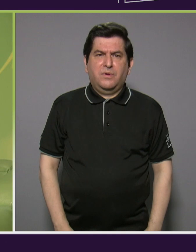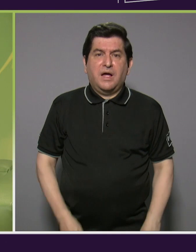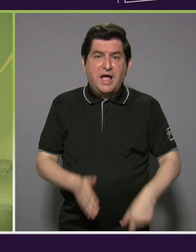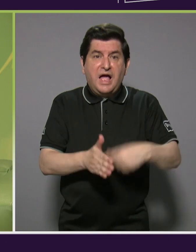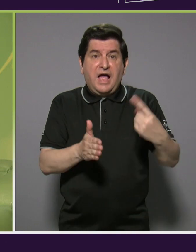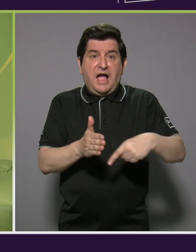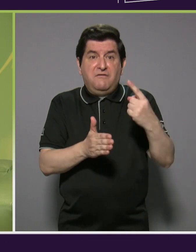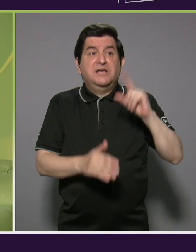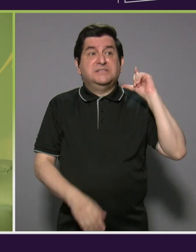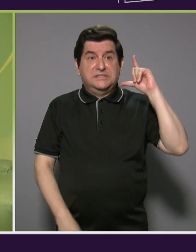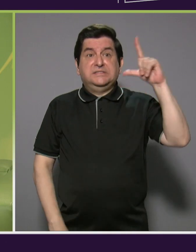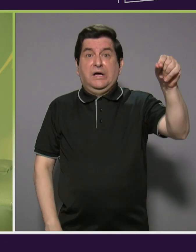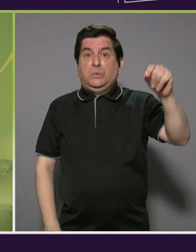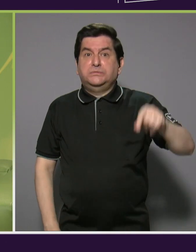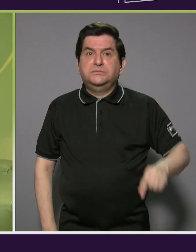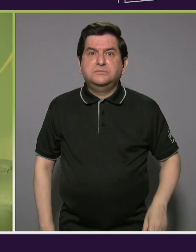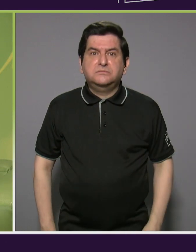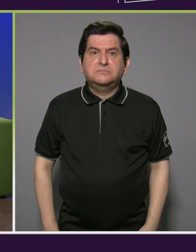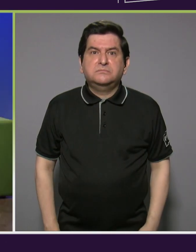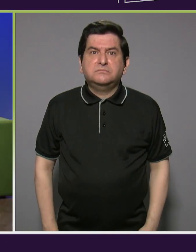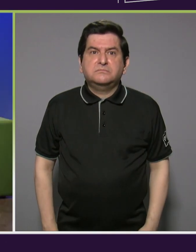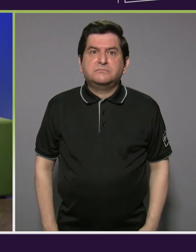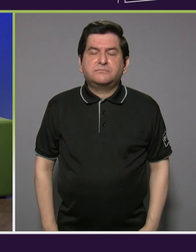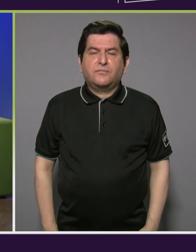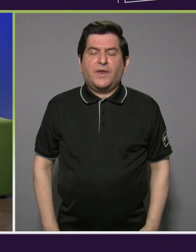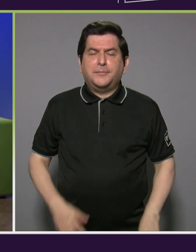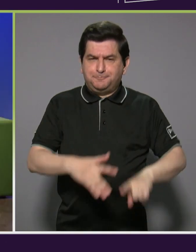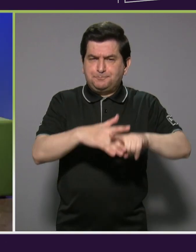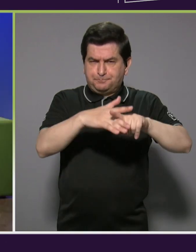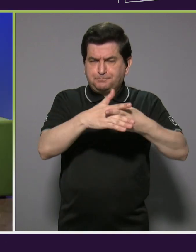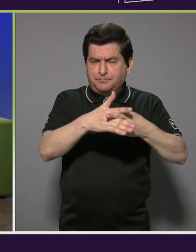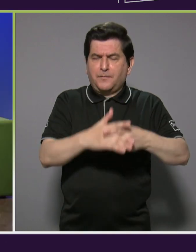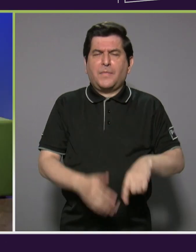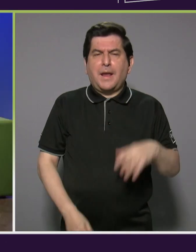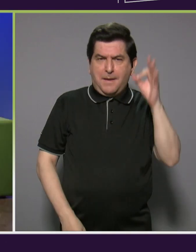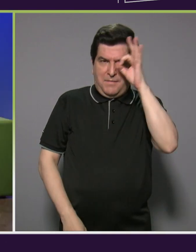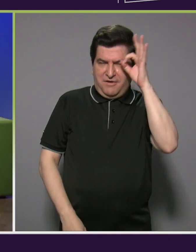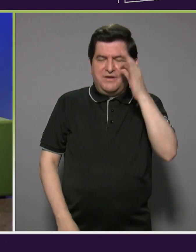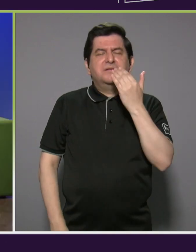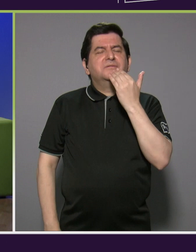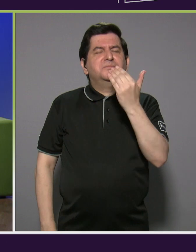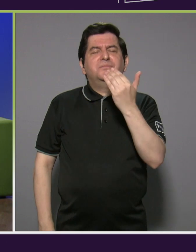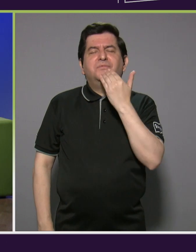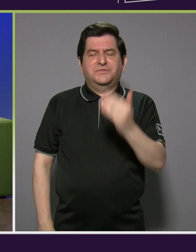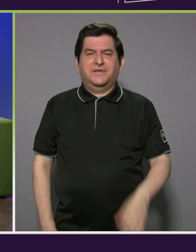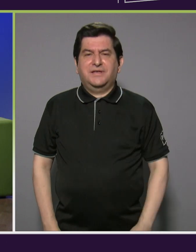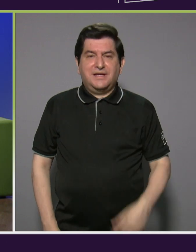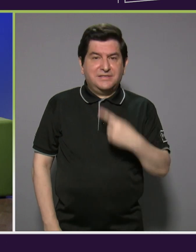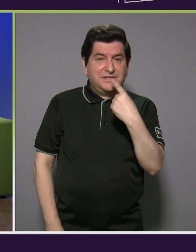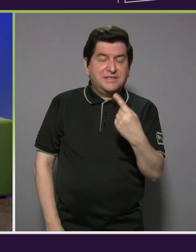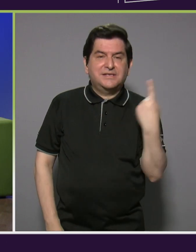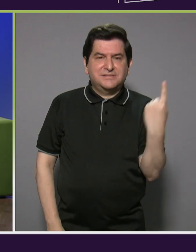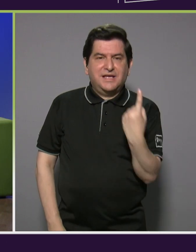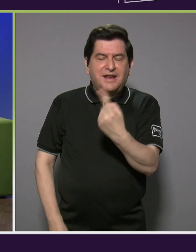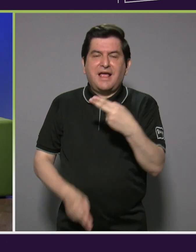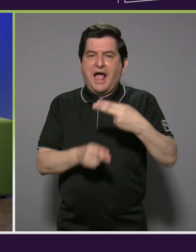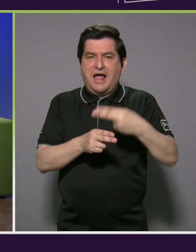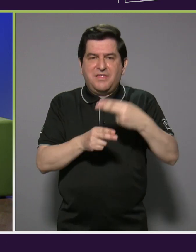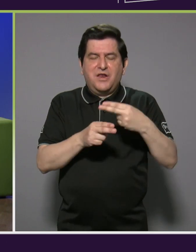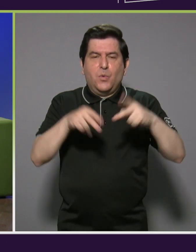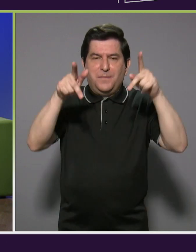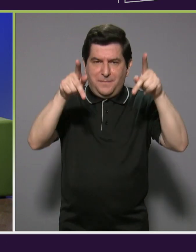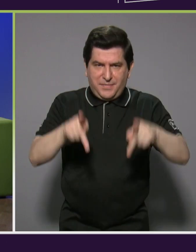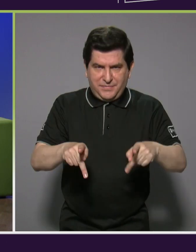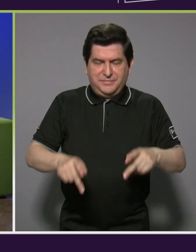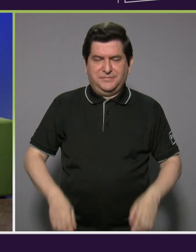casos bastante lejanos. Claro, bueno, para empezar, María Fernanda, agradezco que haya dicho cada uno de los nombres de estas